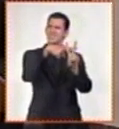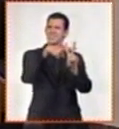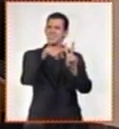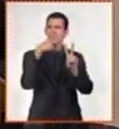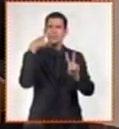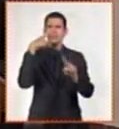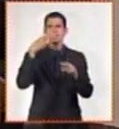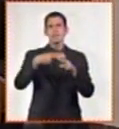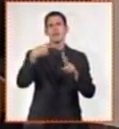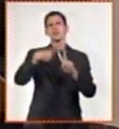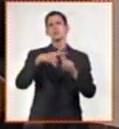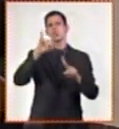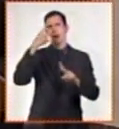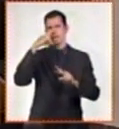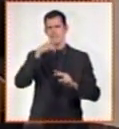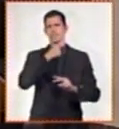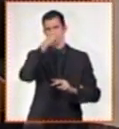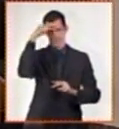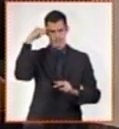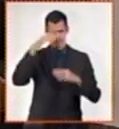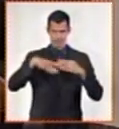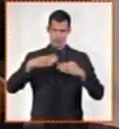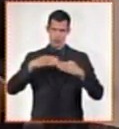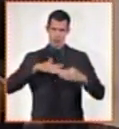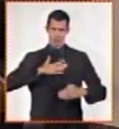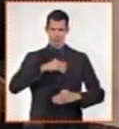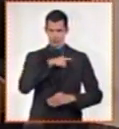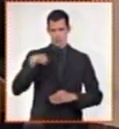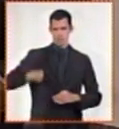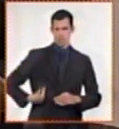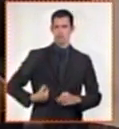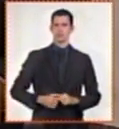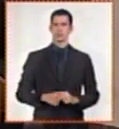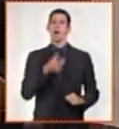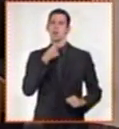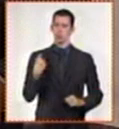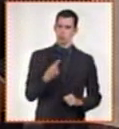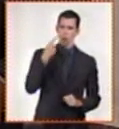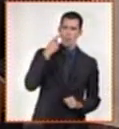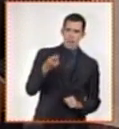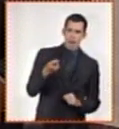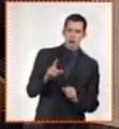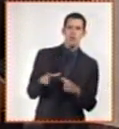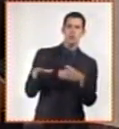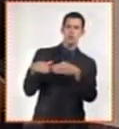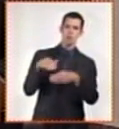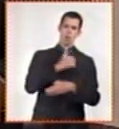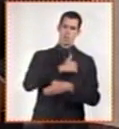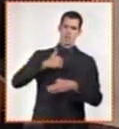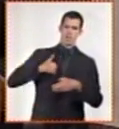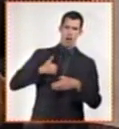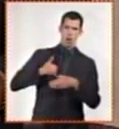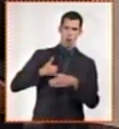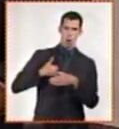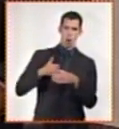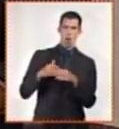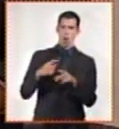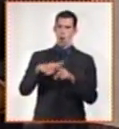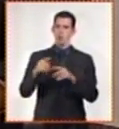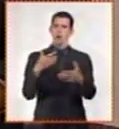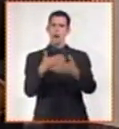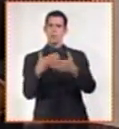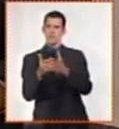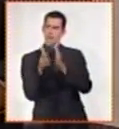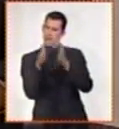las dificultades financieras de las micros, pequeñas y medianas empresas y de los